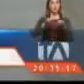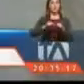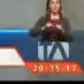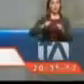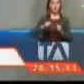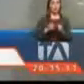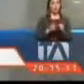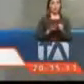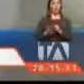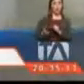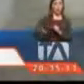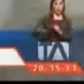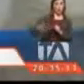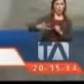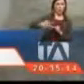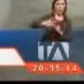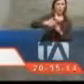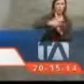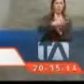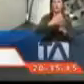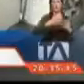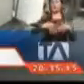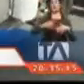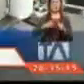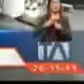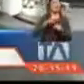que los haya hecho perder pista, pues dicen que no es